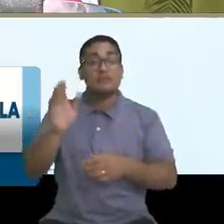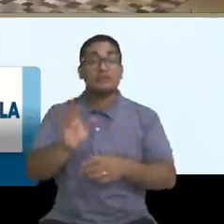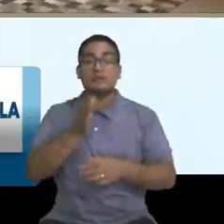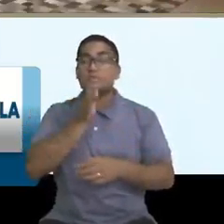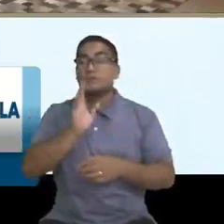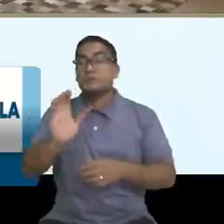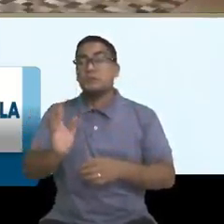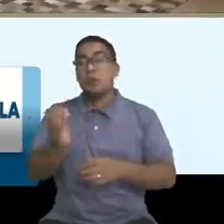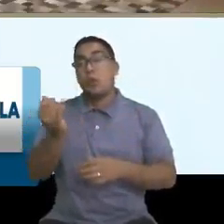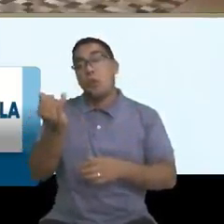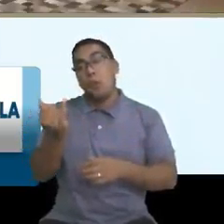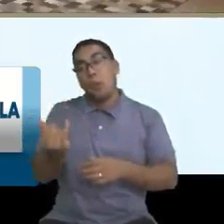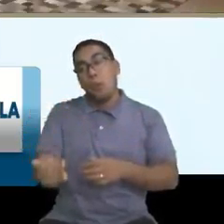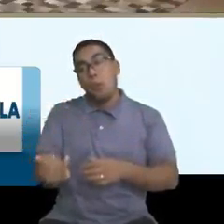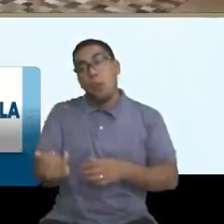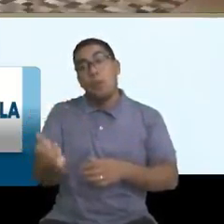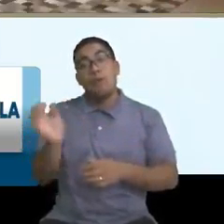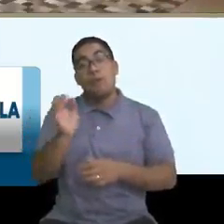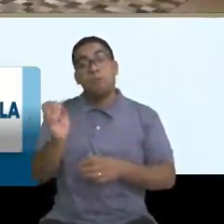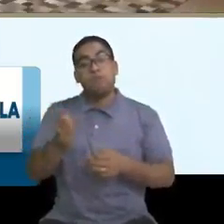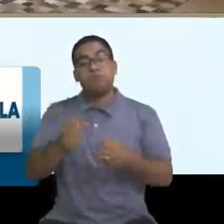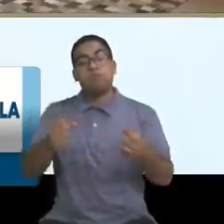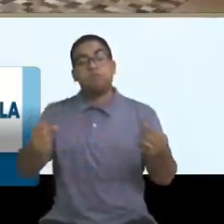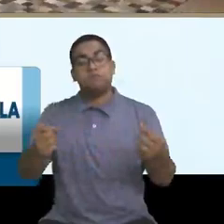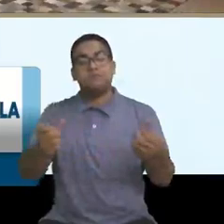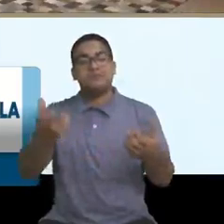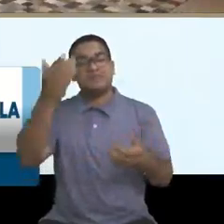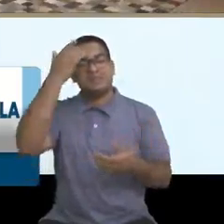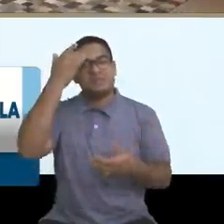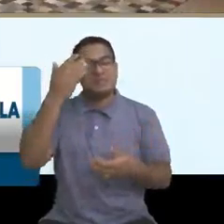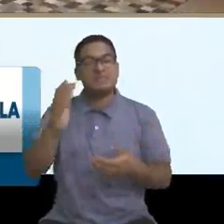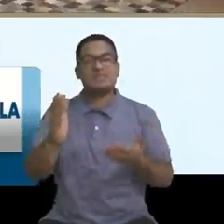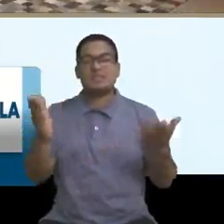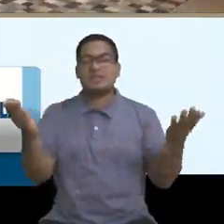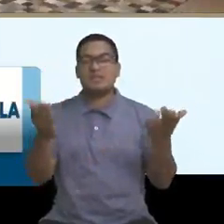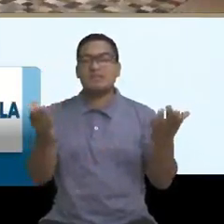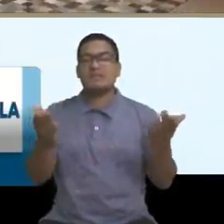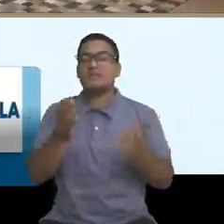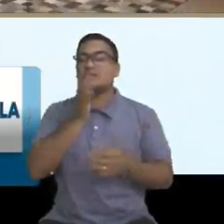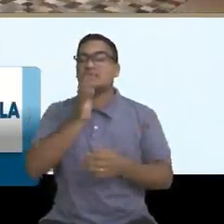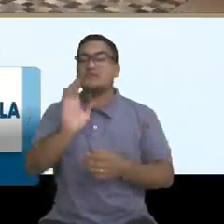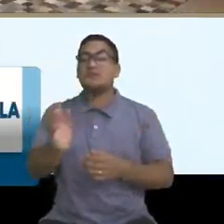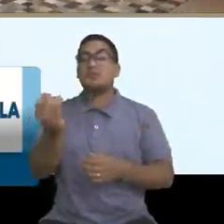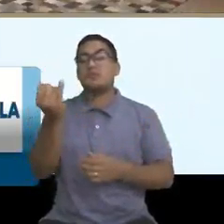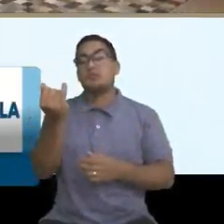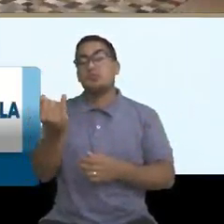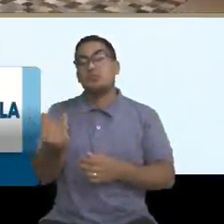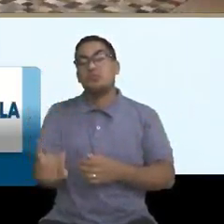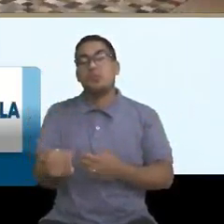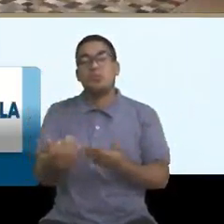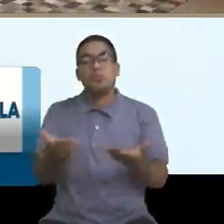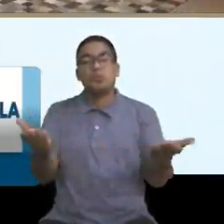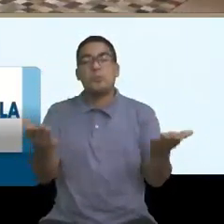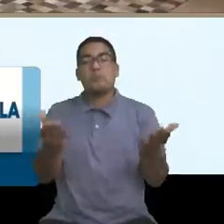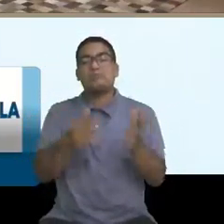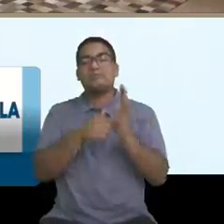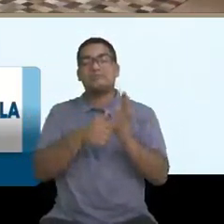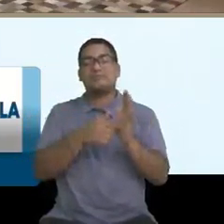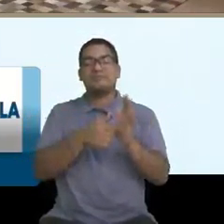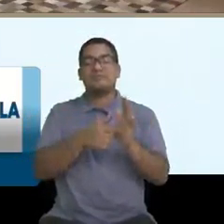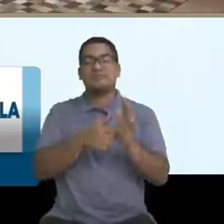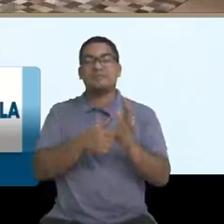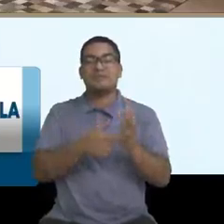limpieza, los compañeros de todas las áreas para armar los grupos y salir a pesar casa